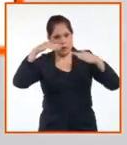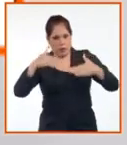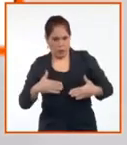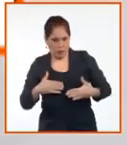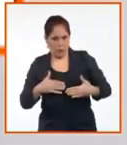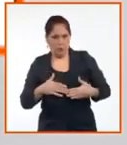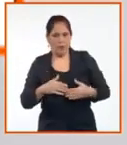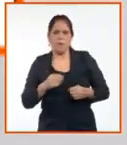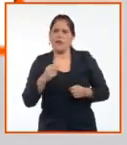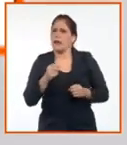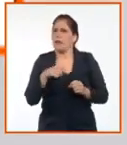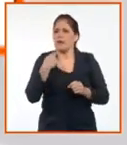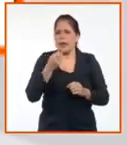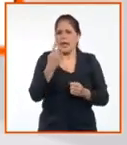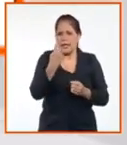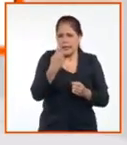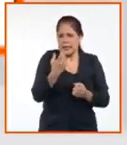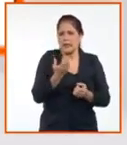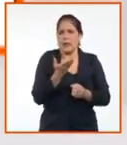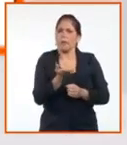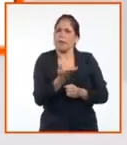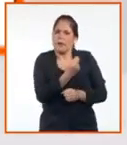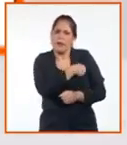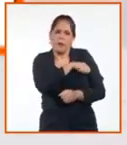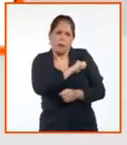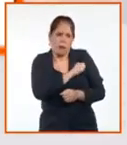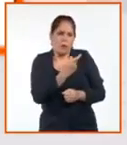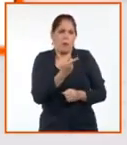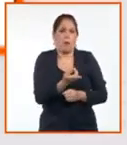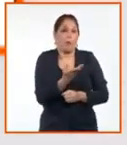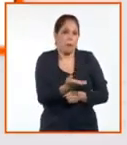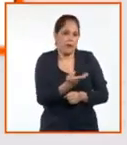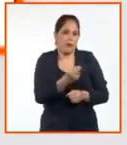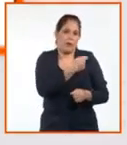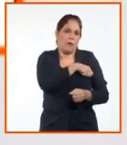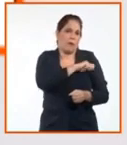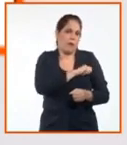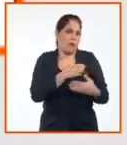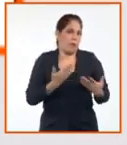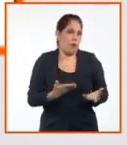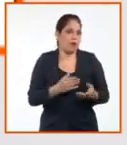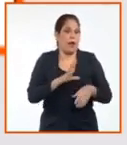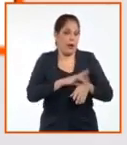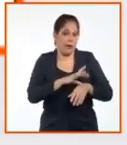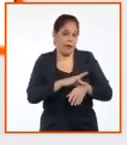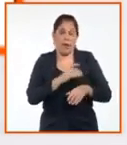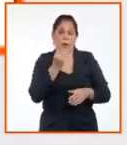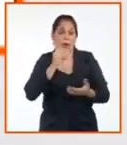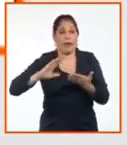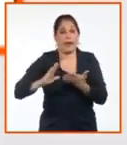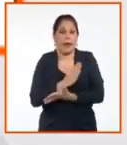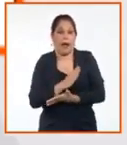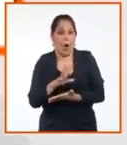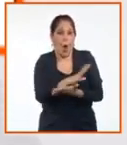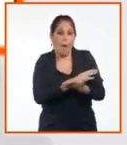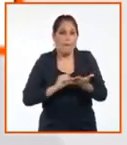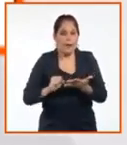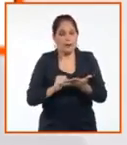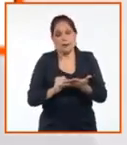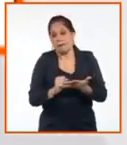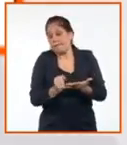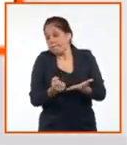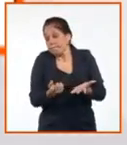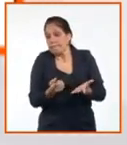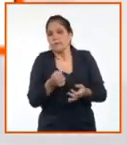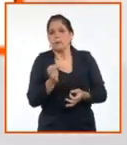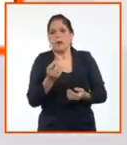hacer un levantamiento de la demanda de los medicamentos porque no se hacen aunque las enfermedades no se pueden prever pero si hay